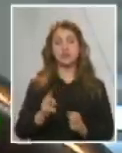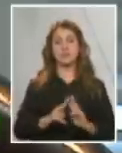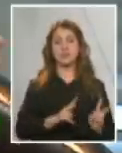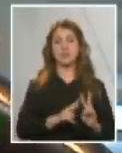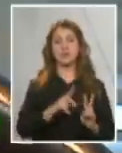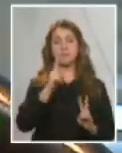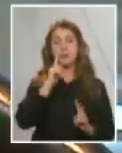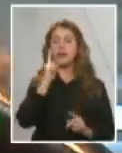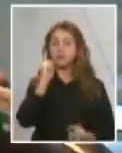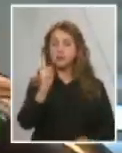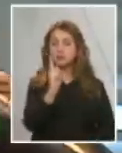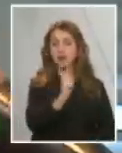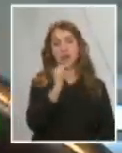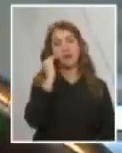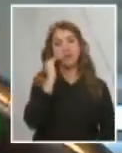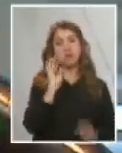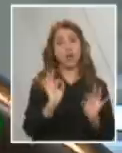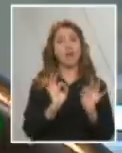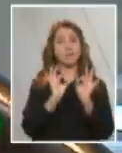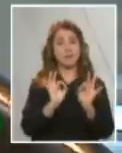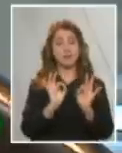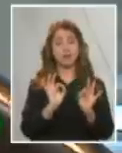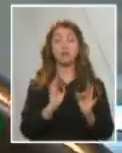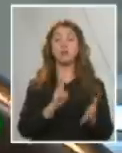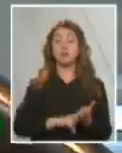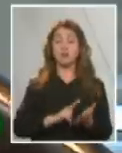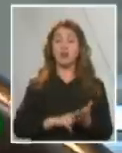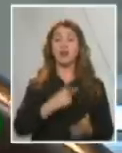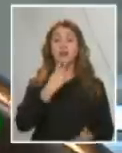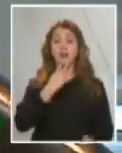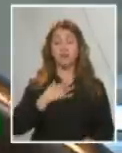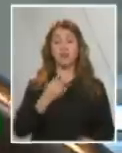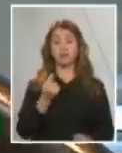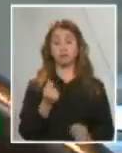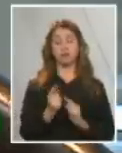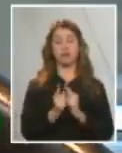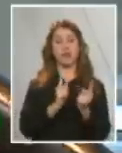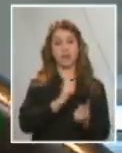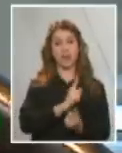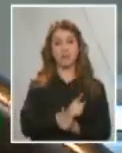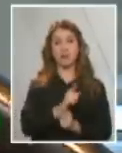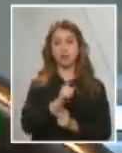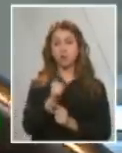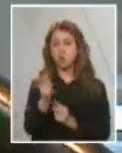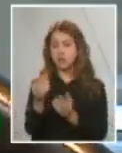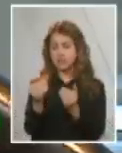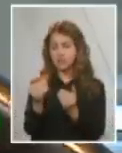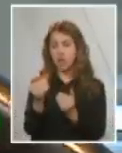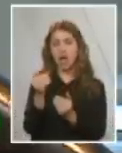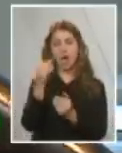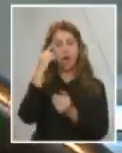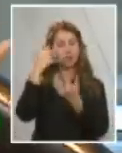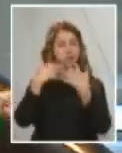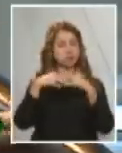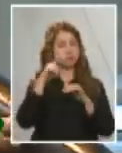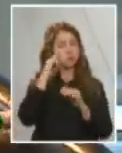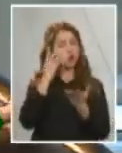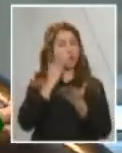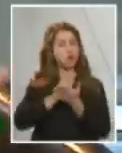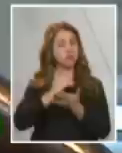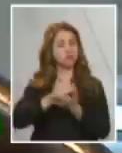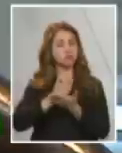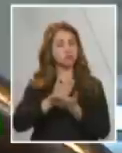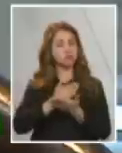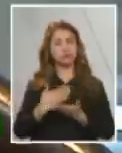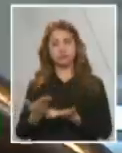siempre para cada niño en especial. Entonces te cambia. O sea, lo que tú necesitas hay que ingeniársela para que puedas desarrollar mejor